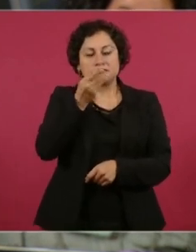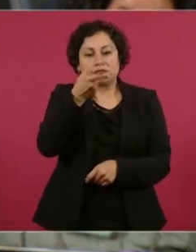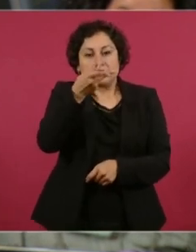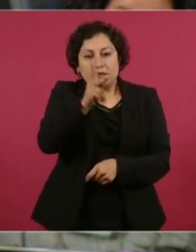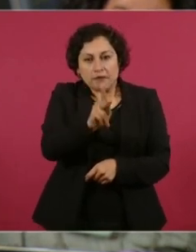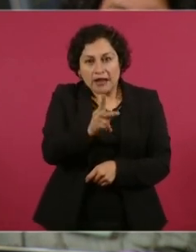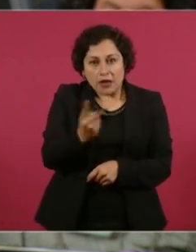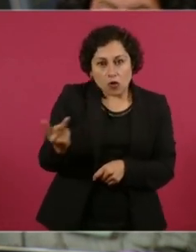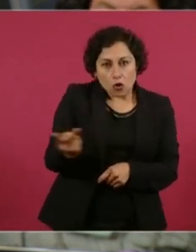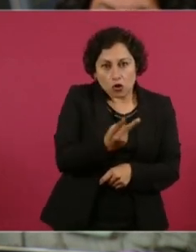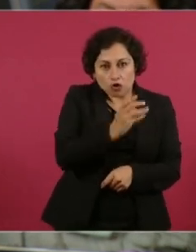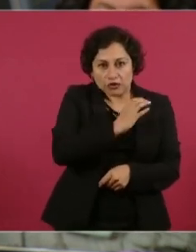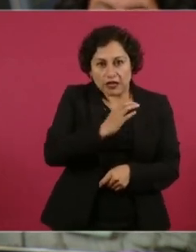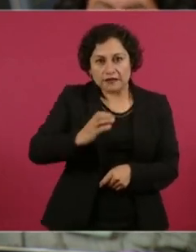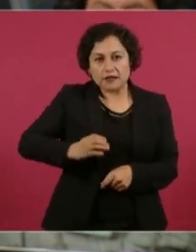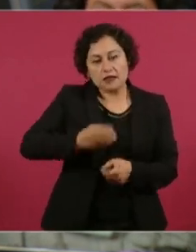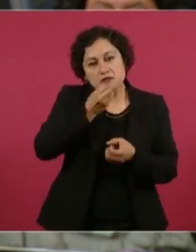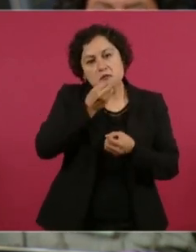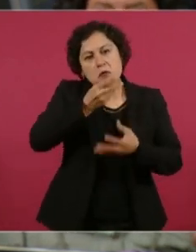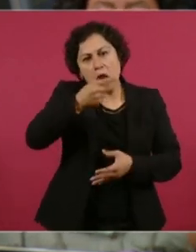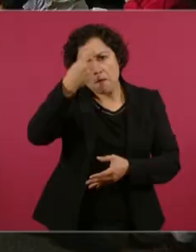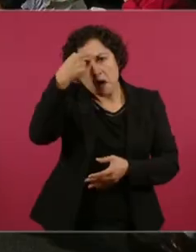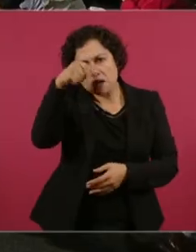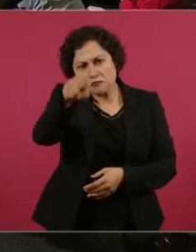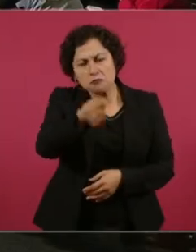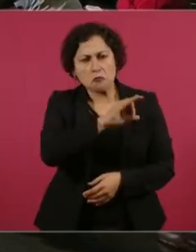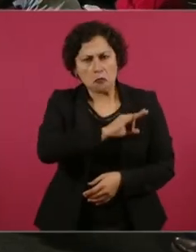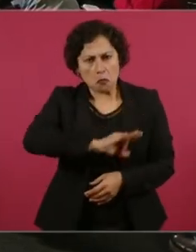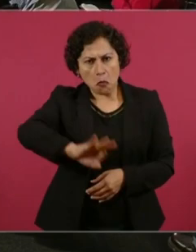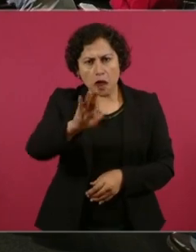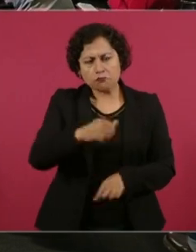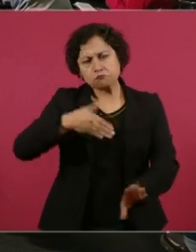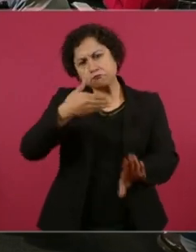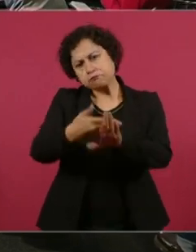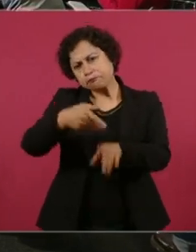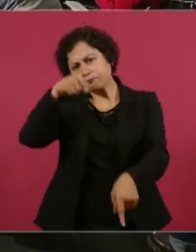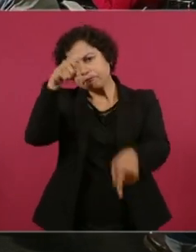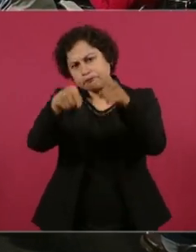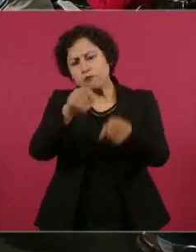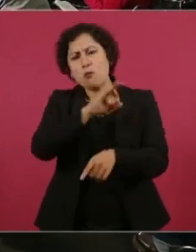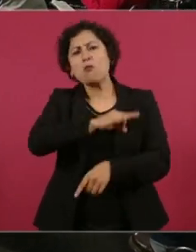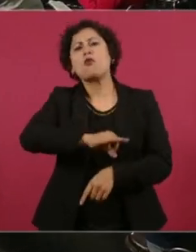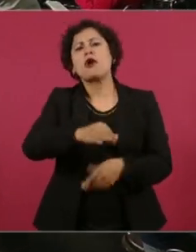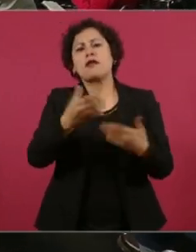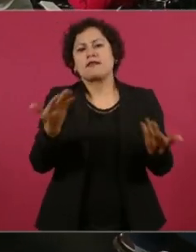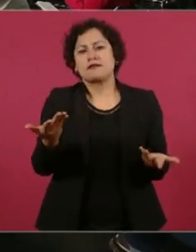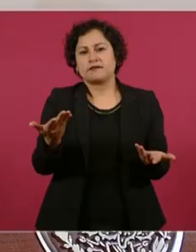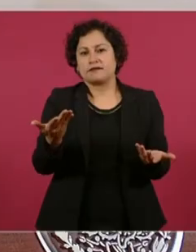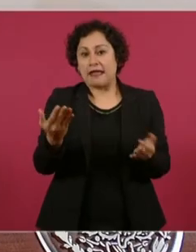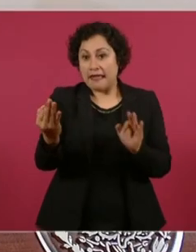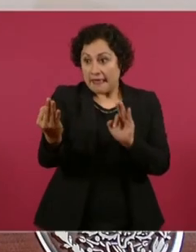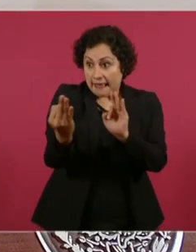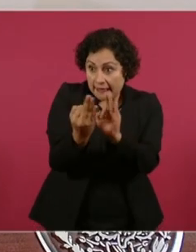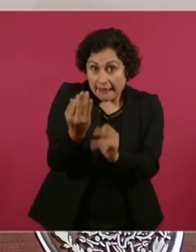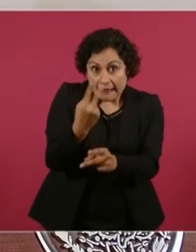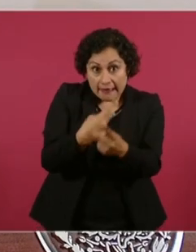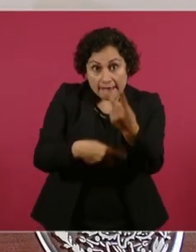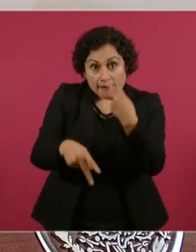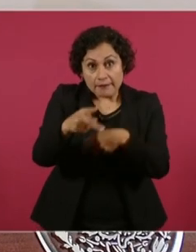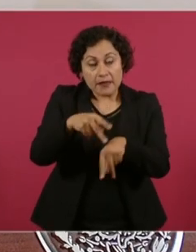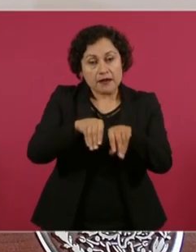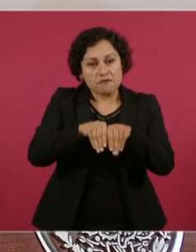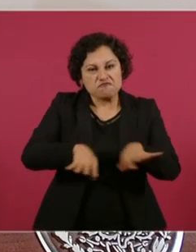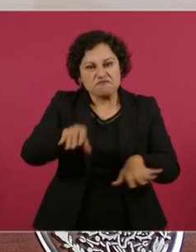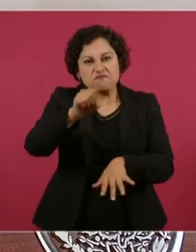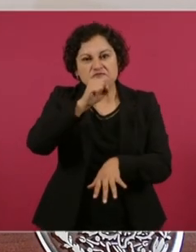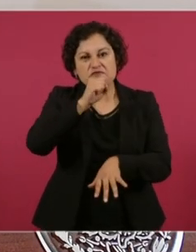mencionarlo a usted, sobre todo lo que es de oposición, sí pueden atacarlo, e incluso estamos a unos días de empezar la campaña electoral, en